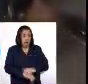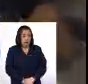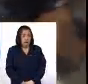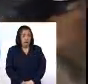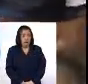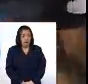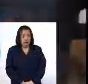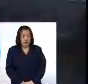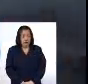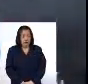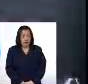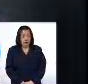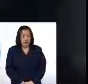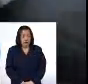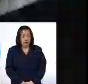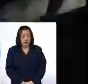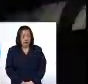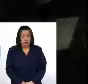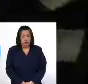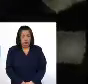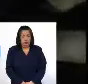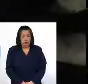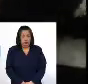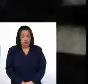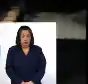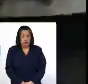nada, jefe. Yo